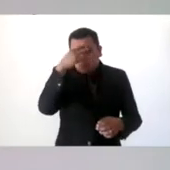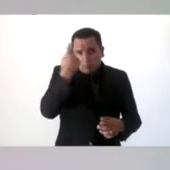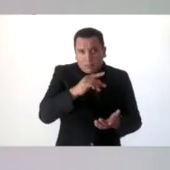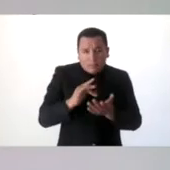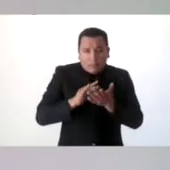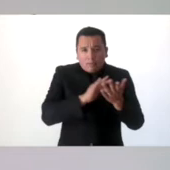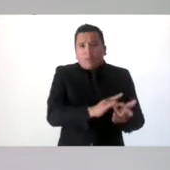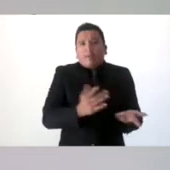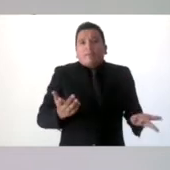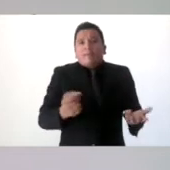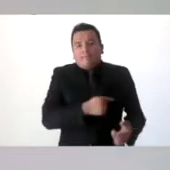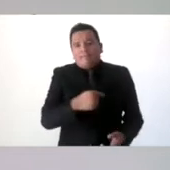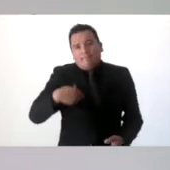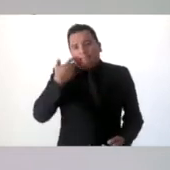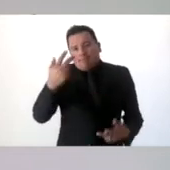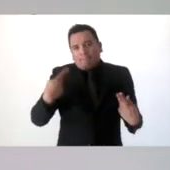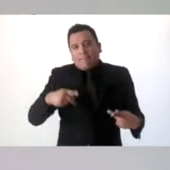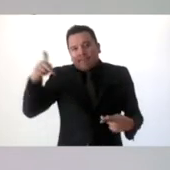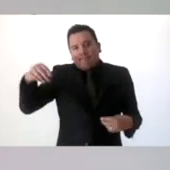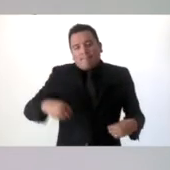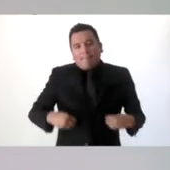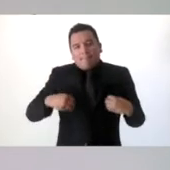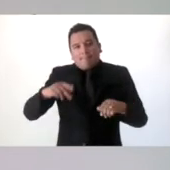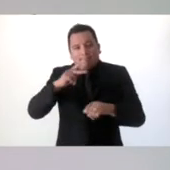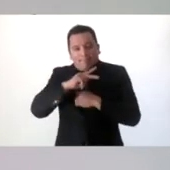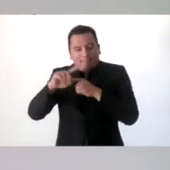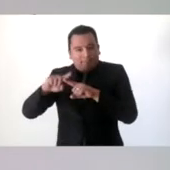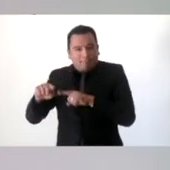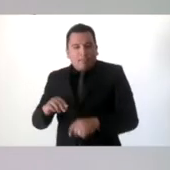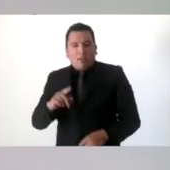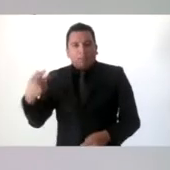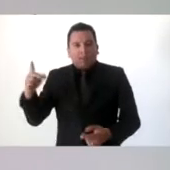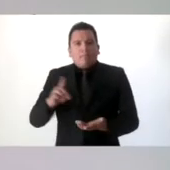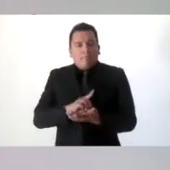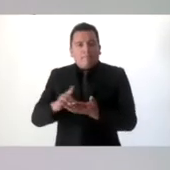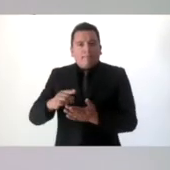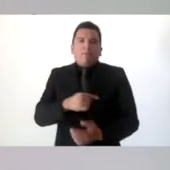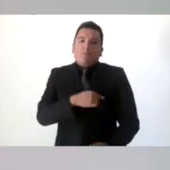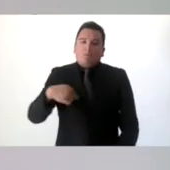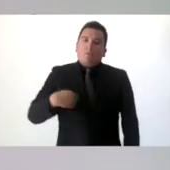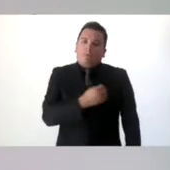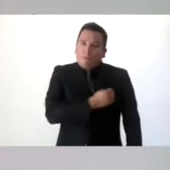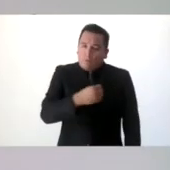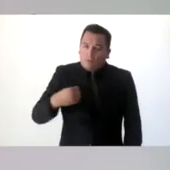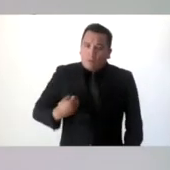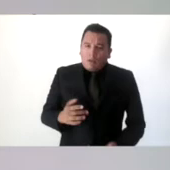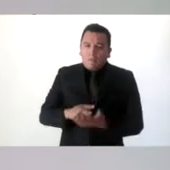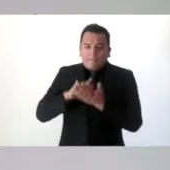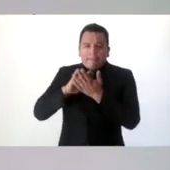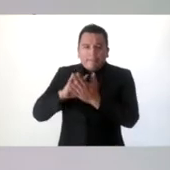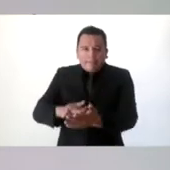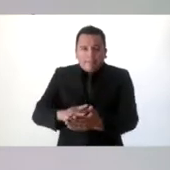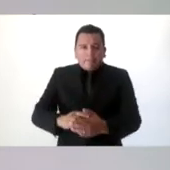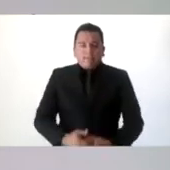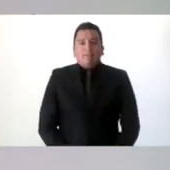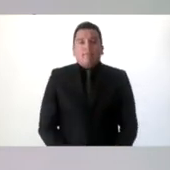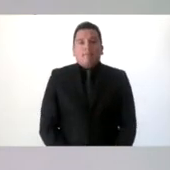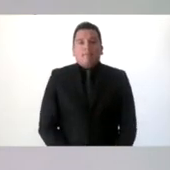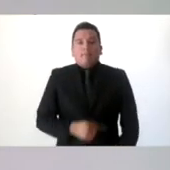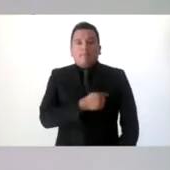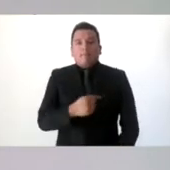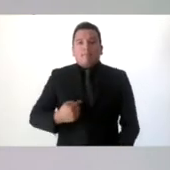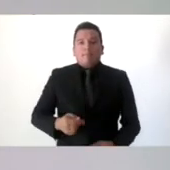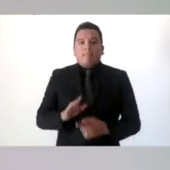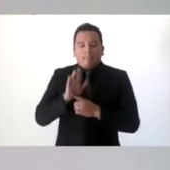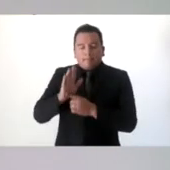creo que la respuesta es que queremos que más mexicanos voten, es su derecho, es nuestra obligación acercarle las